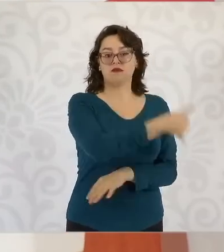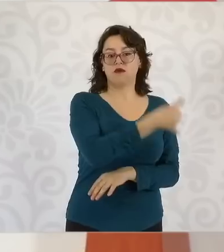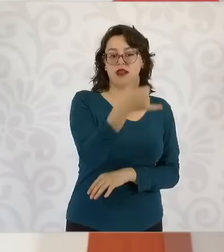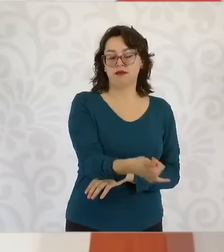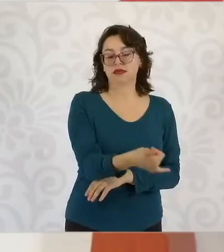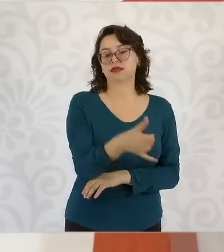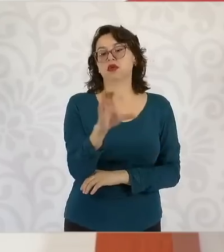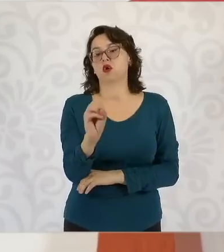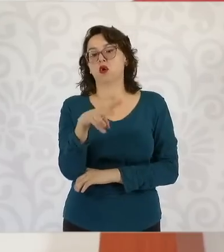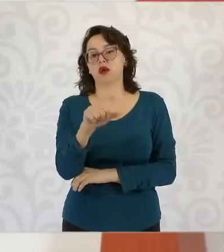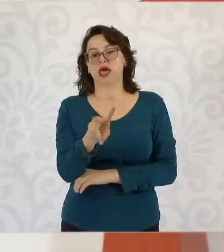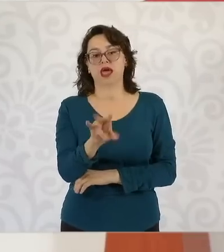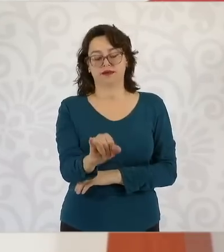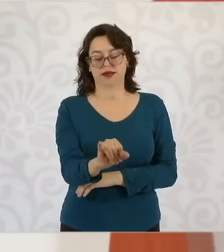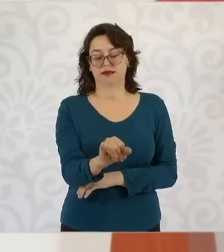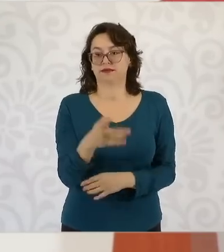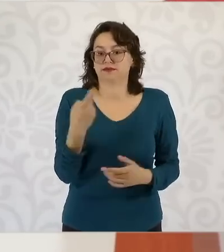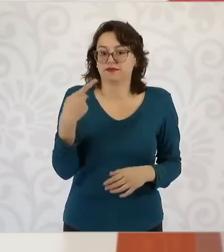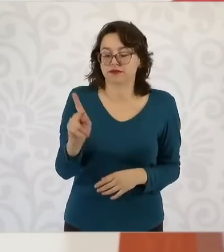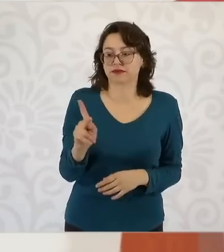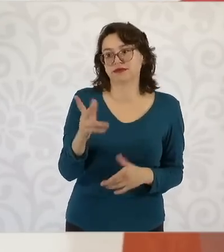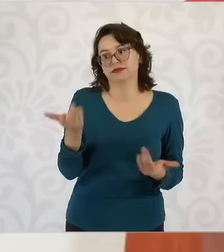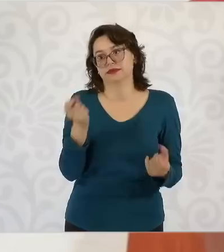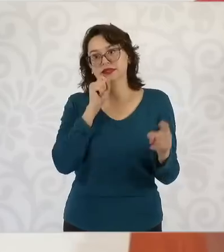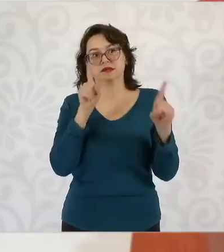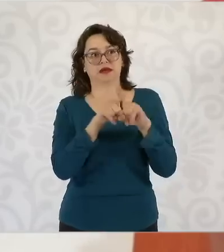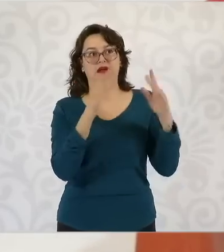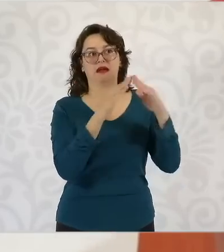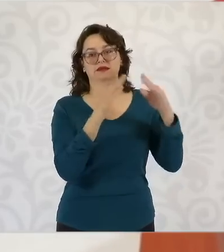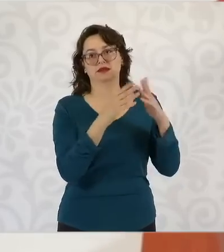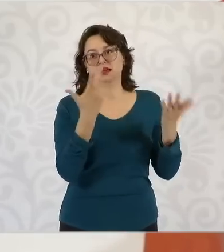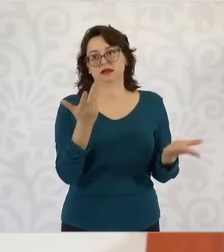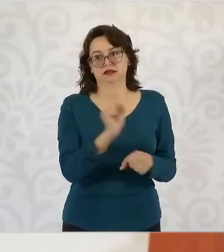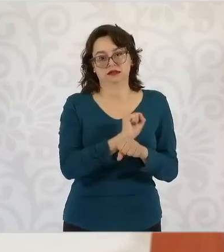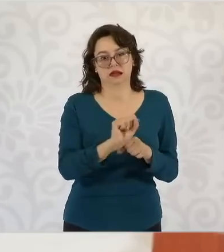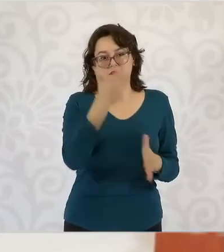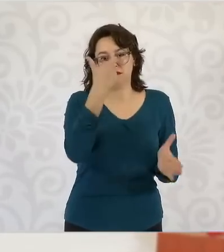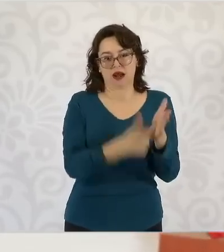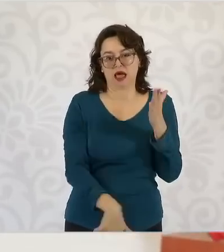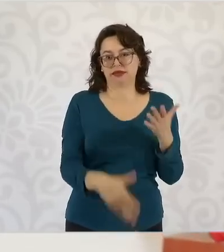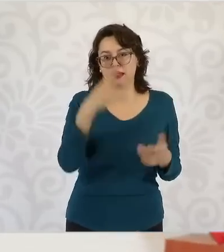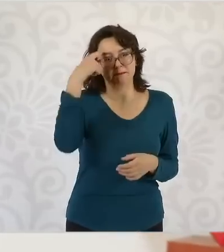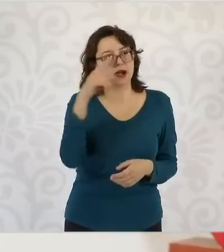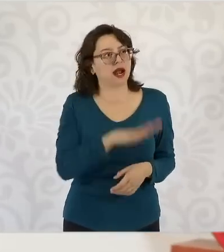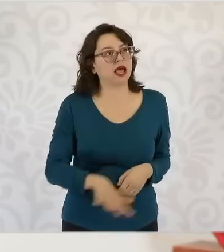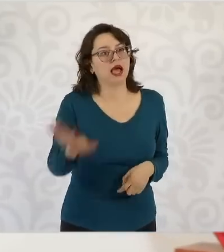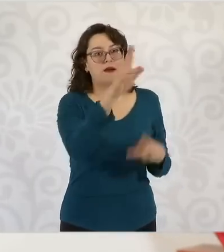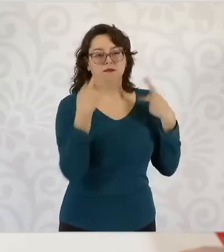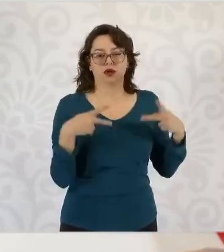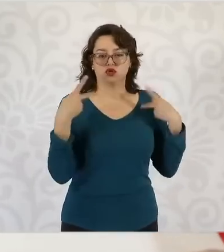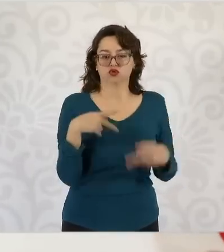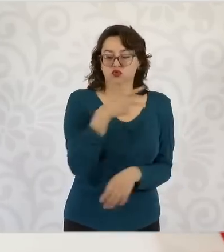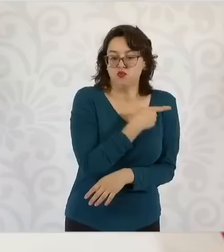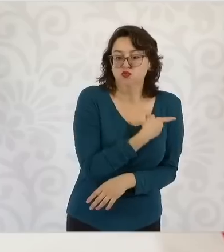Conavi, pero además son viviendas para los que más las necesitan, para la población de